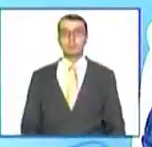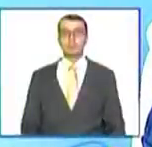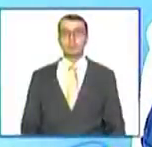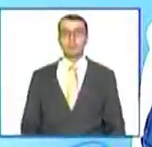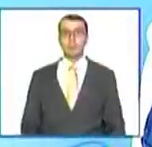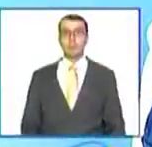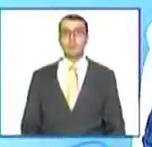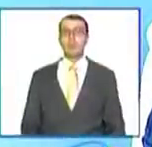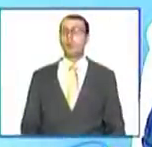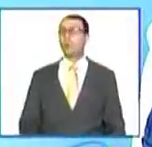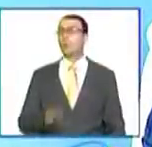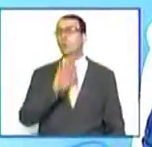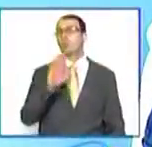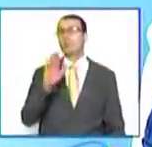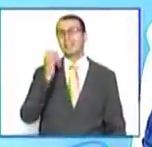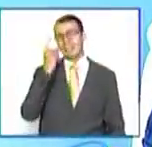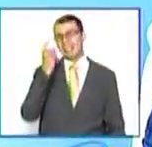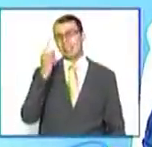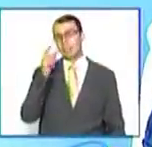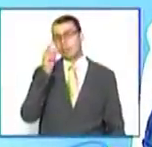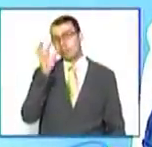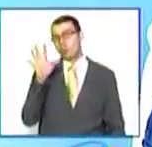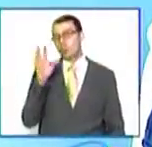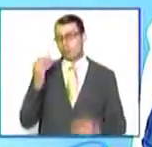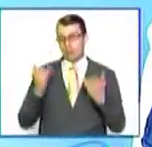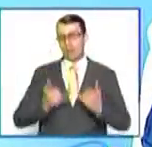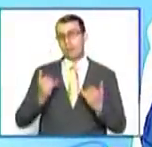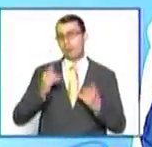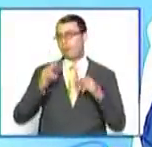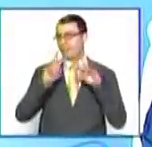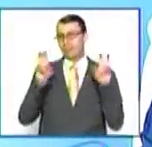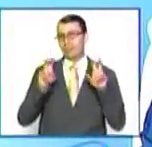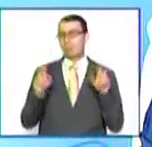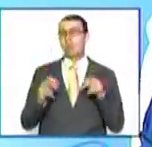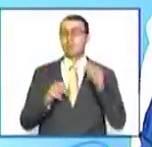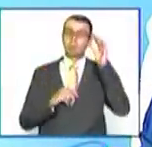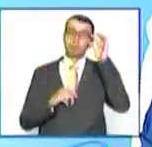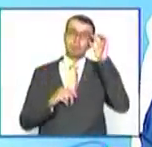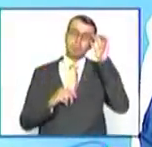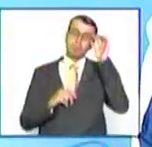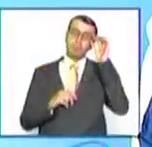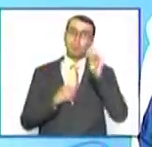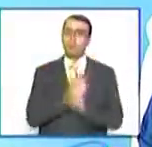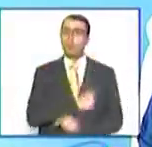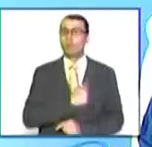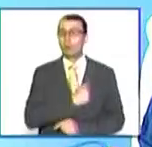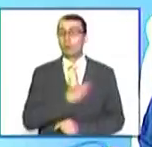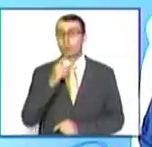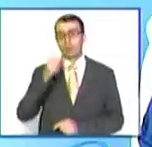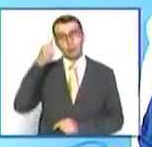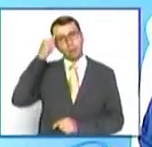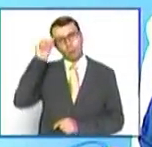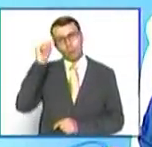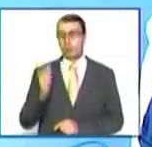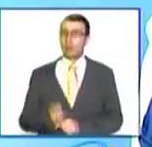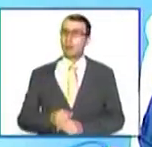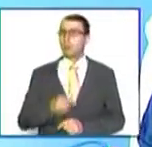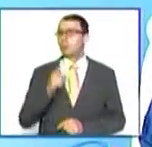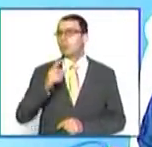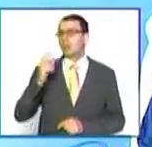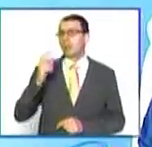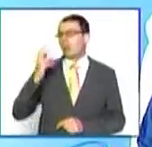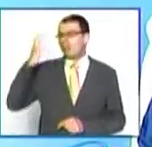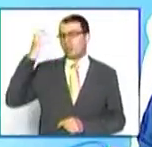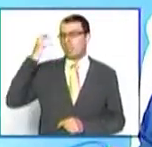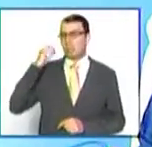Para que ustedes entiendan un poco el tema del día de hoy, quiero que recuerden alguna época de su vida que hayan tenido un